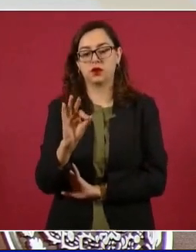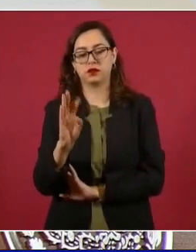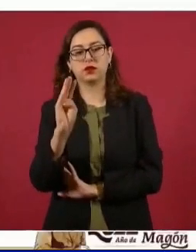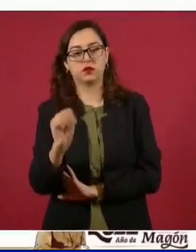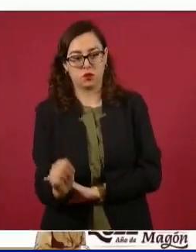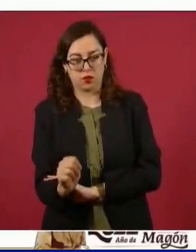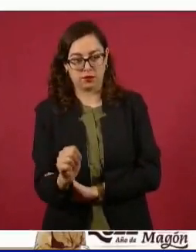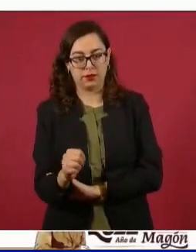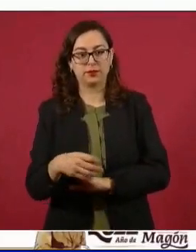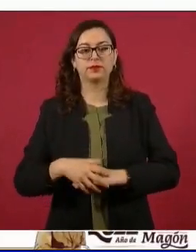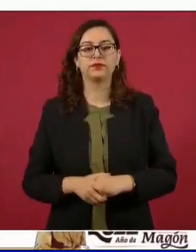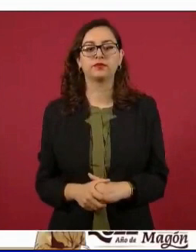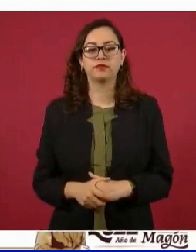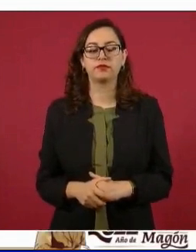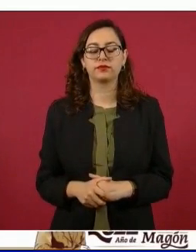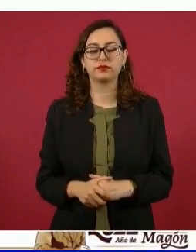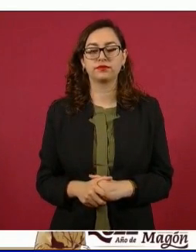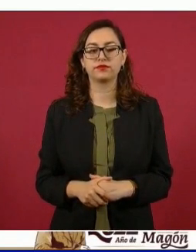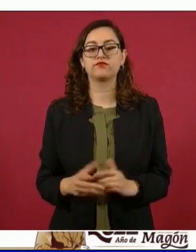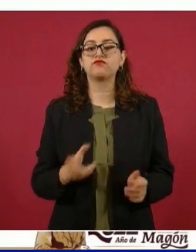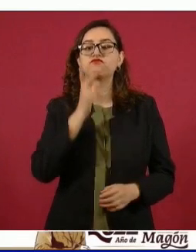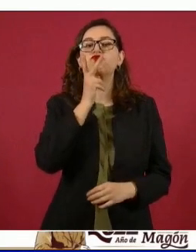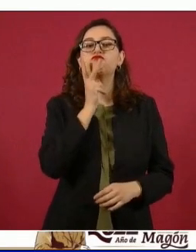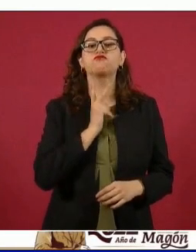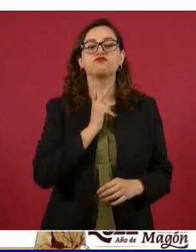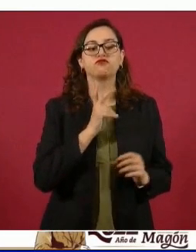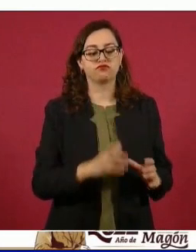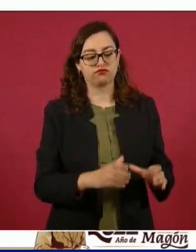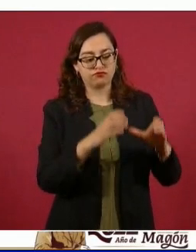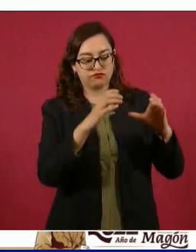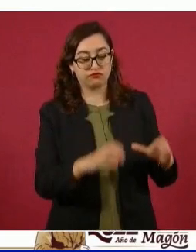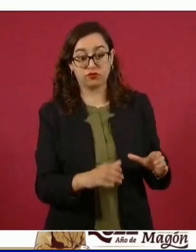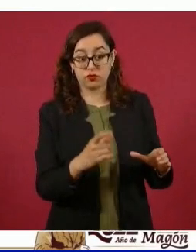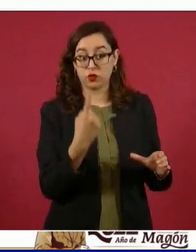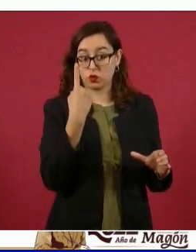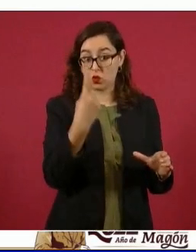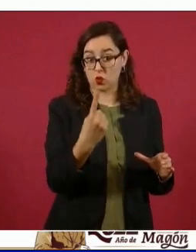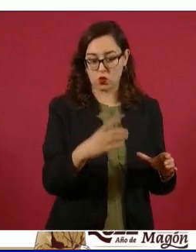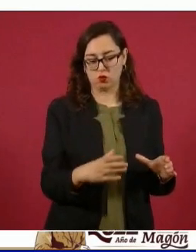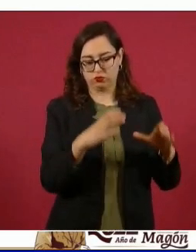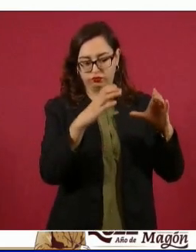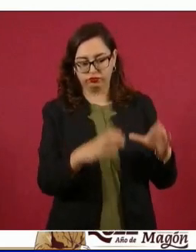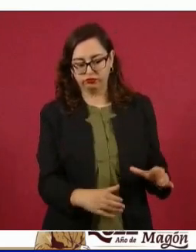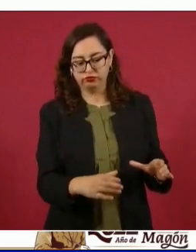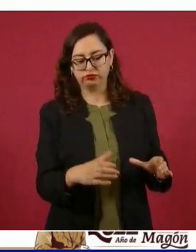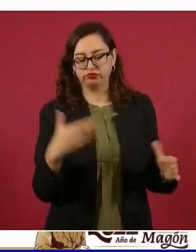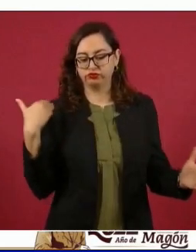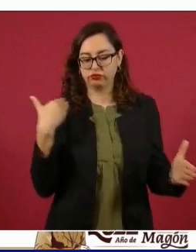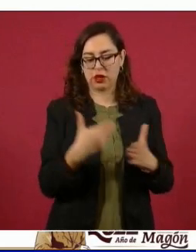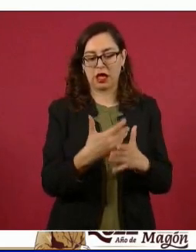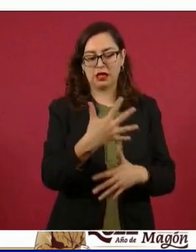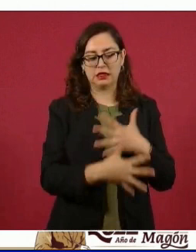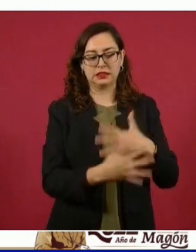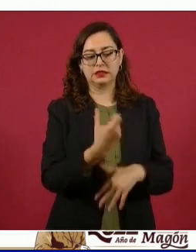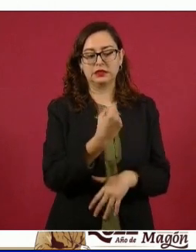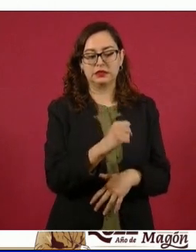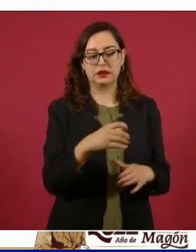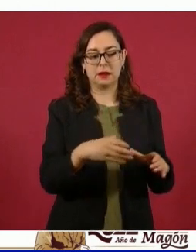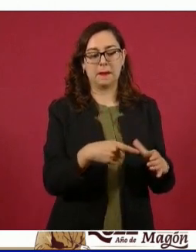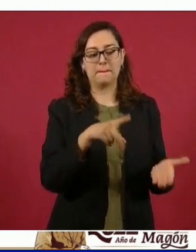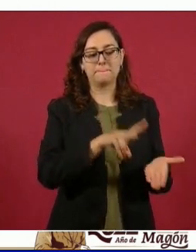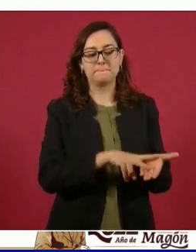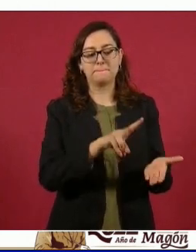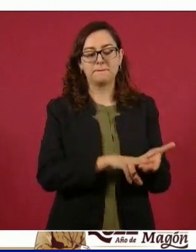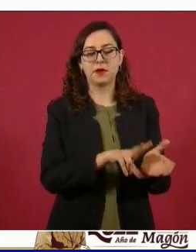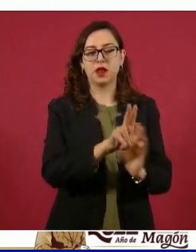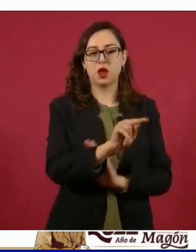23 pesos con 49 centavos. La mezcla mexicana de petróleo con corte el 15 de septiembre estuvo a